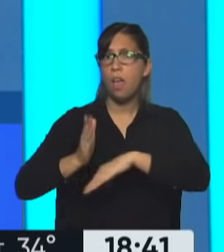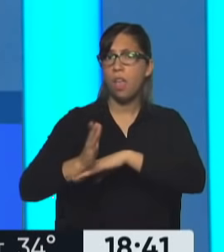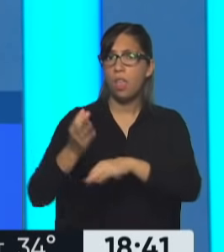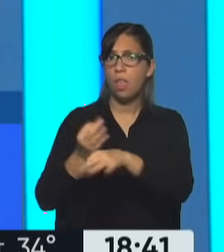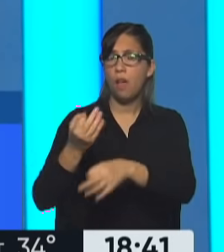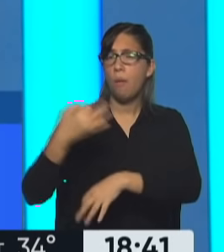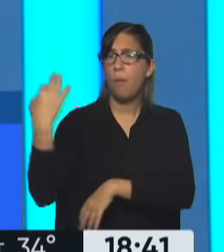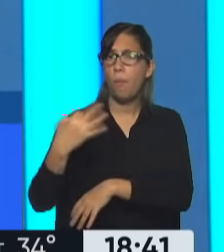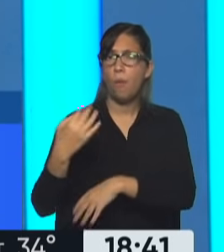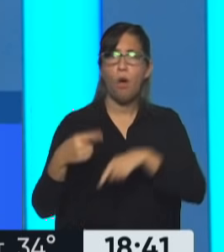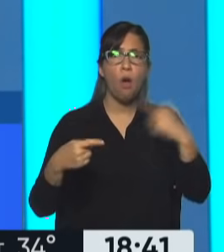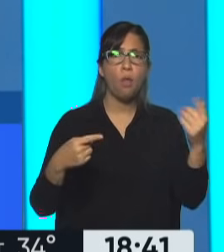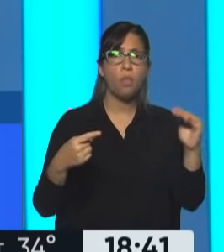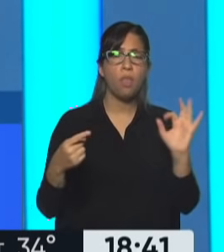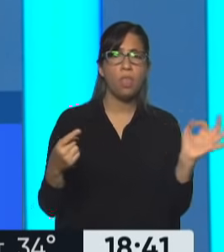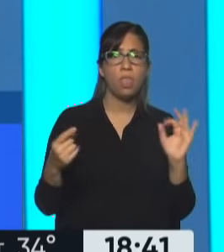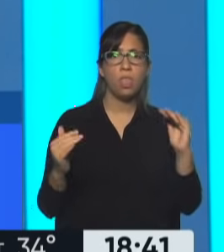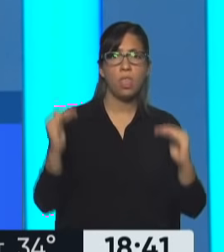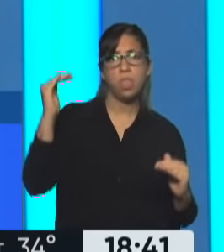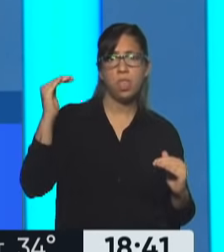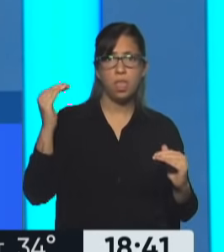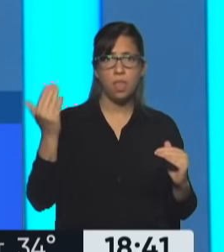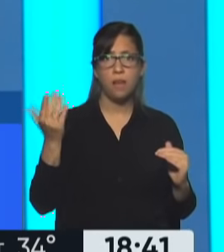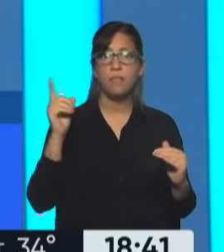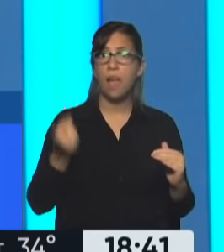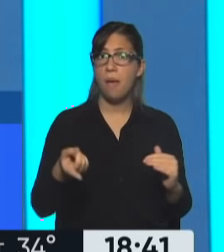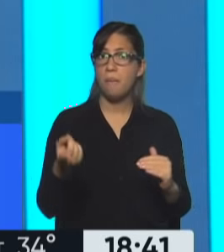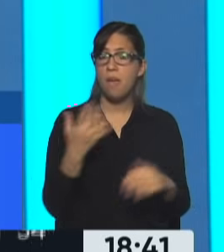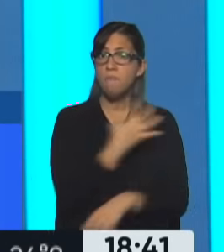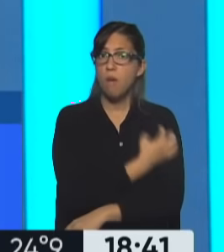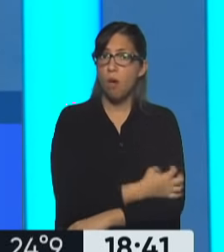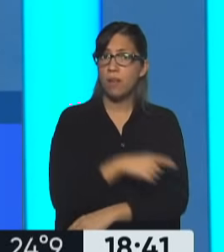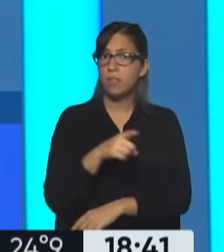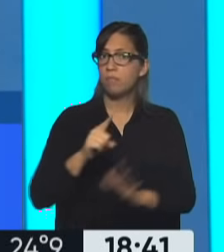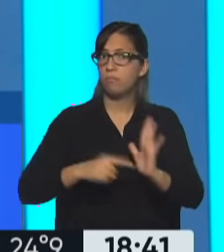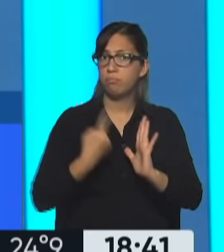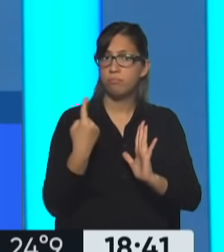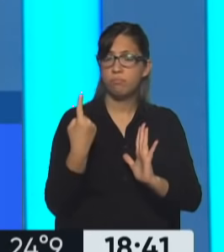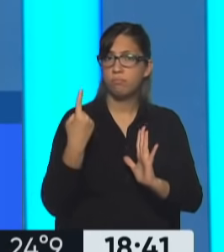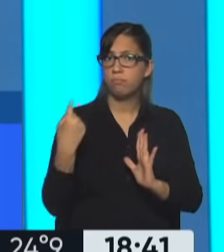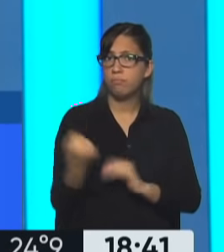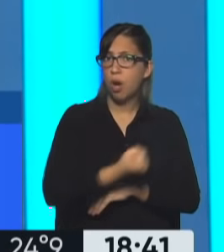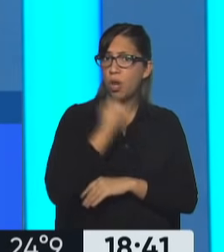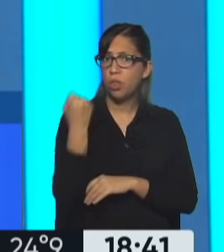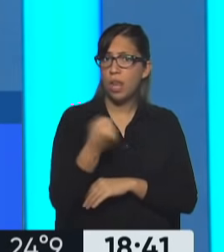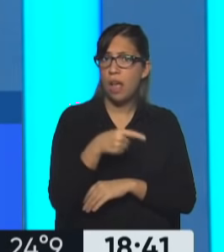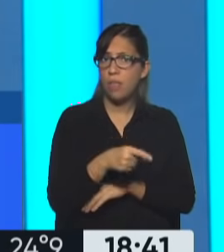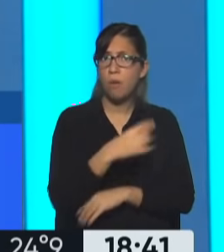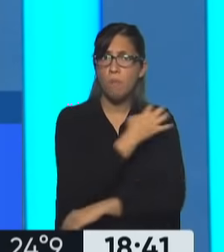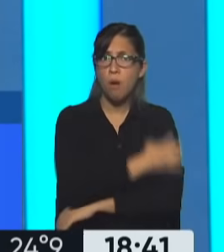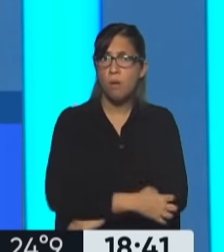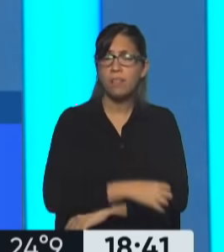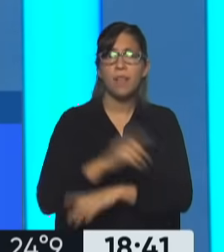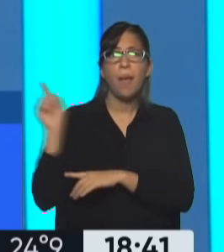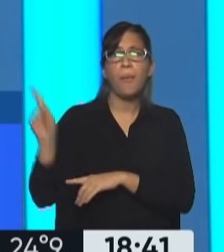y quienes no. El tema de la pobreza, ¿no? Eso es un tema central porque nosotros tenemos una pobreza que es